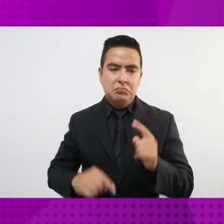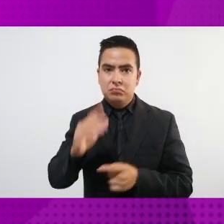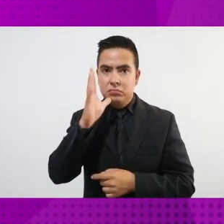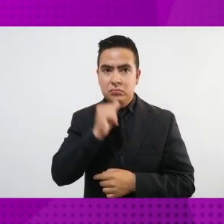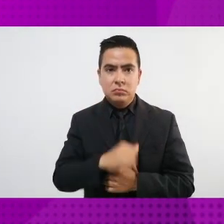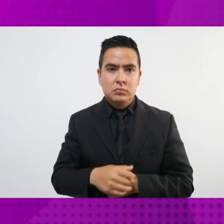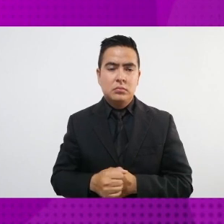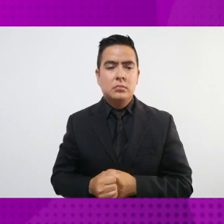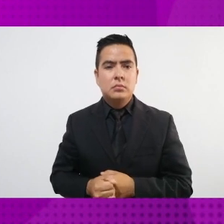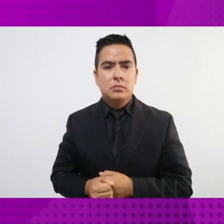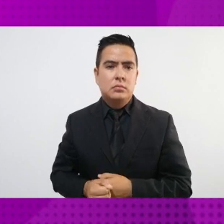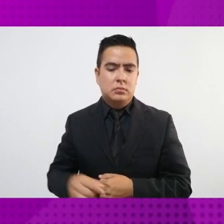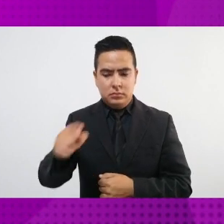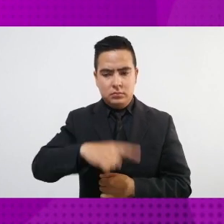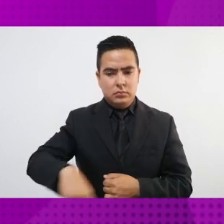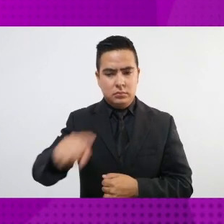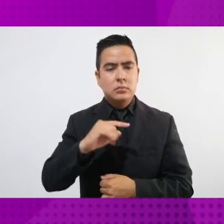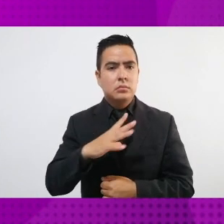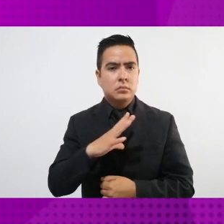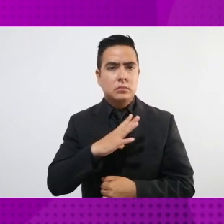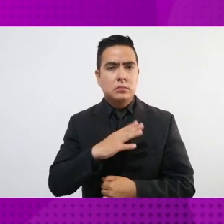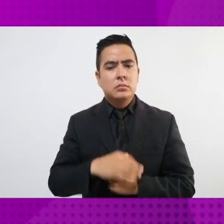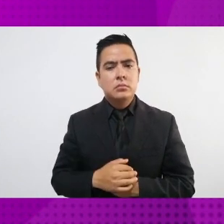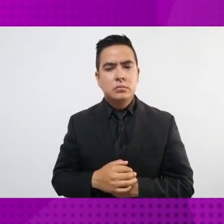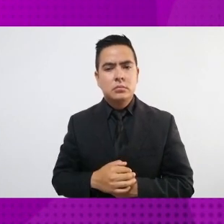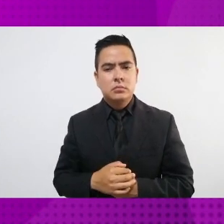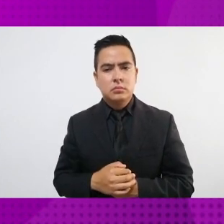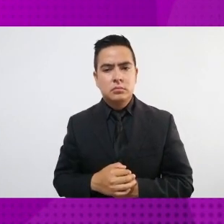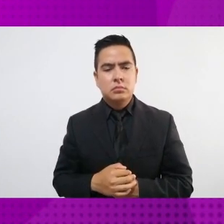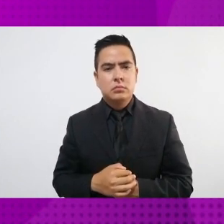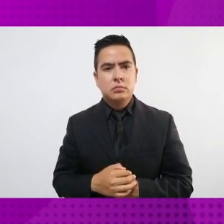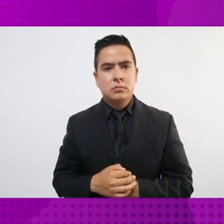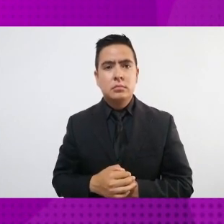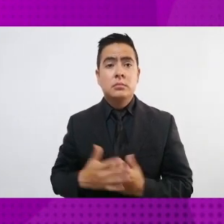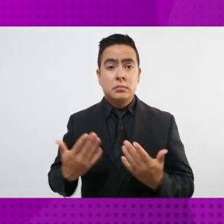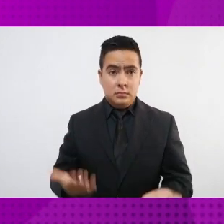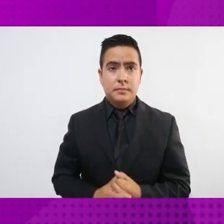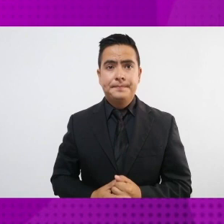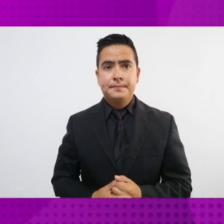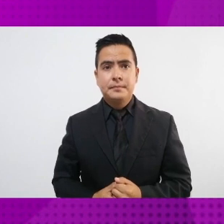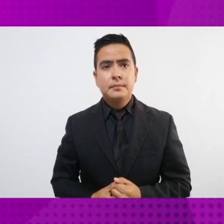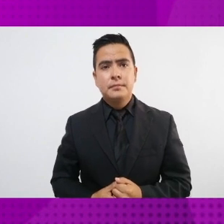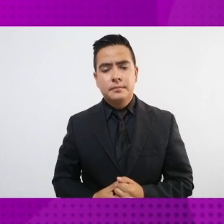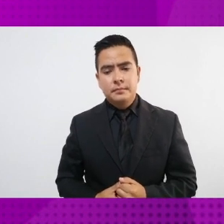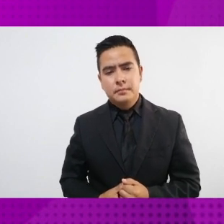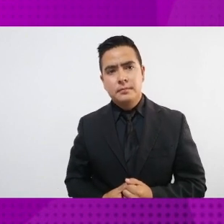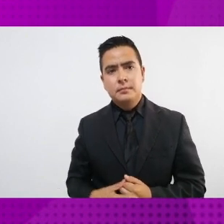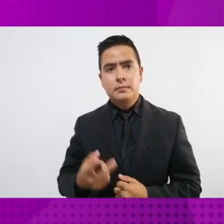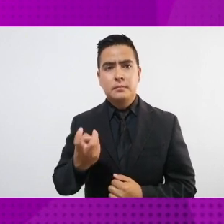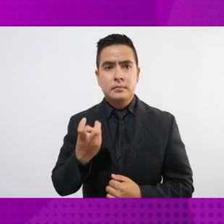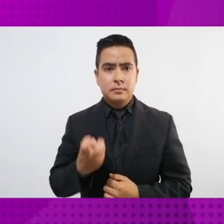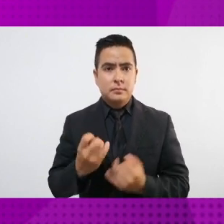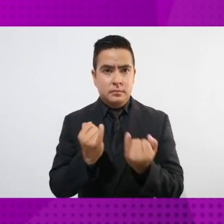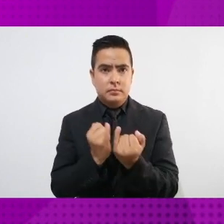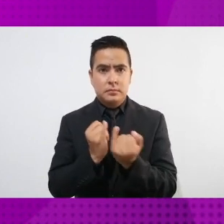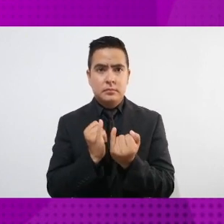otro conjunto de derechos que forman parte del núcleo duro de derechos básicos de las sociedades democráticas. Entonces, tampoco desde el punto de vista